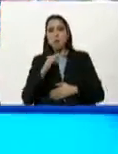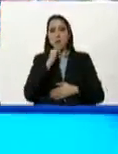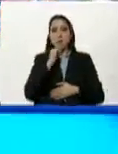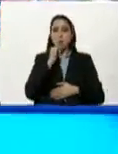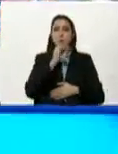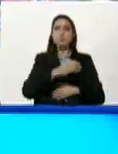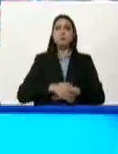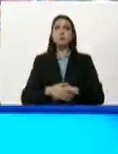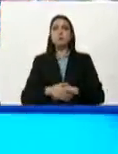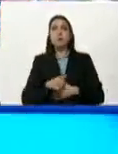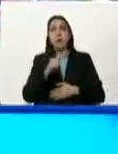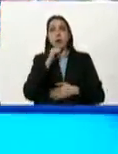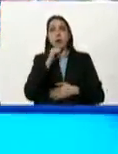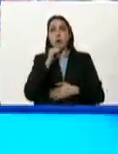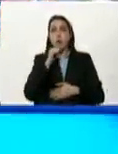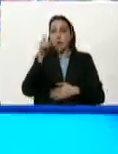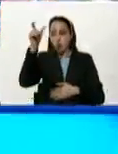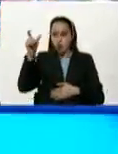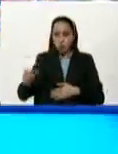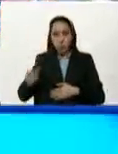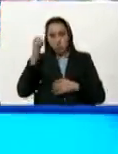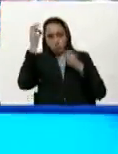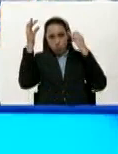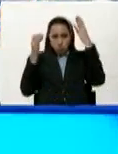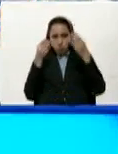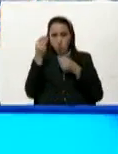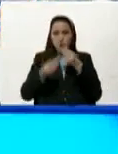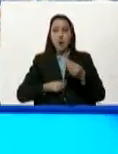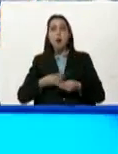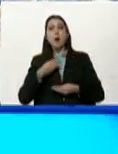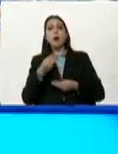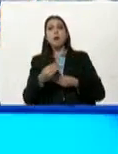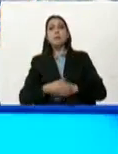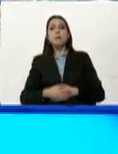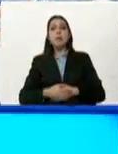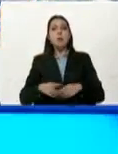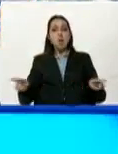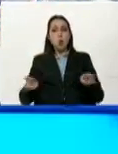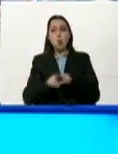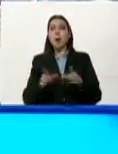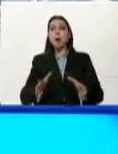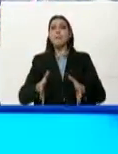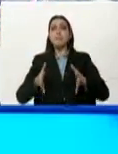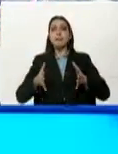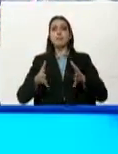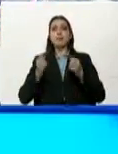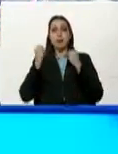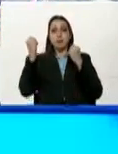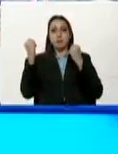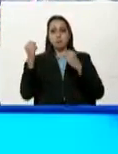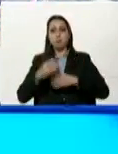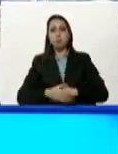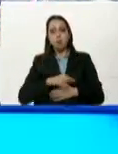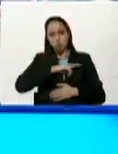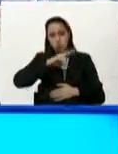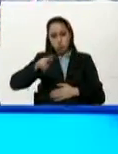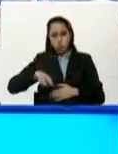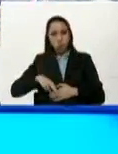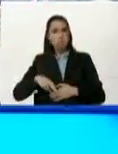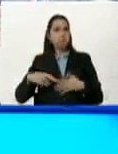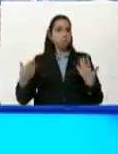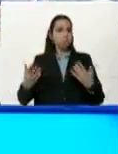fue josé vásquez quien inventó el lema producir es vencer y estamos venciendo